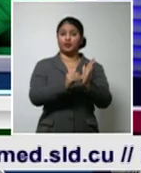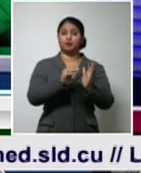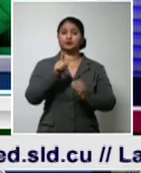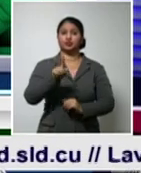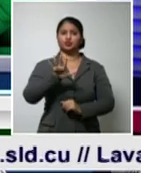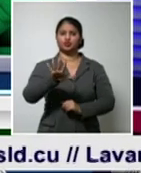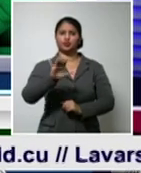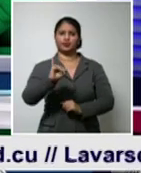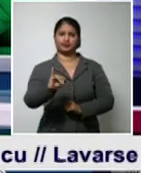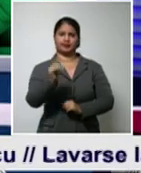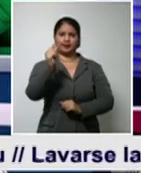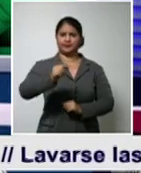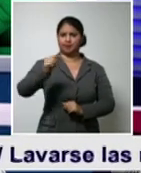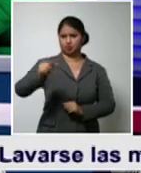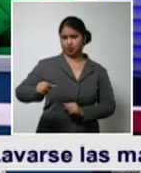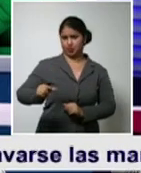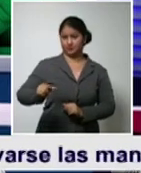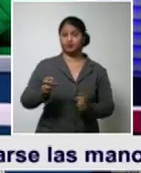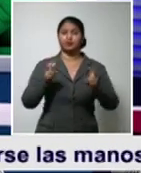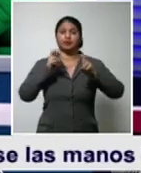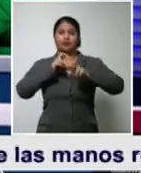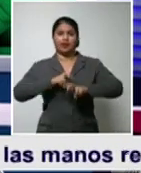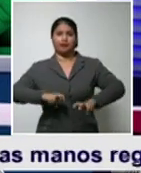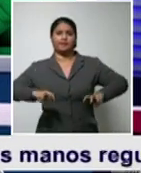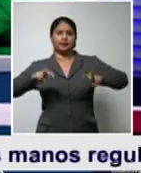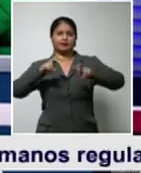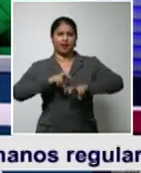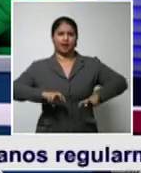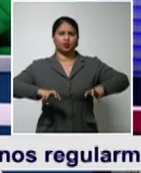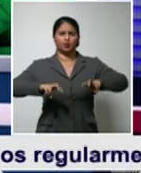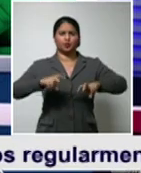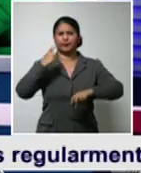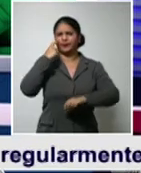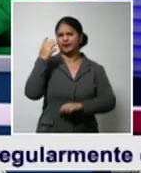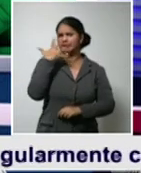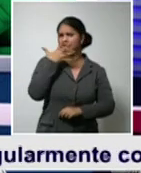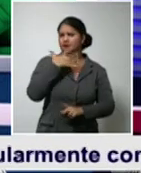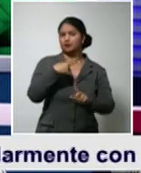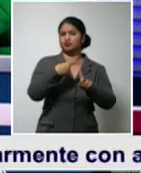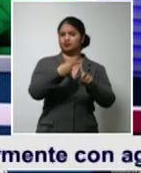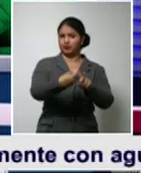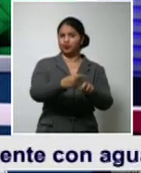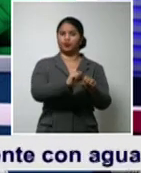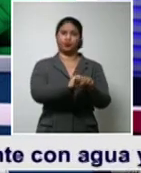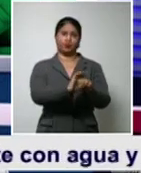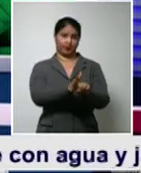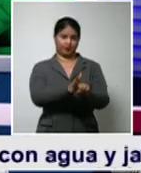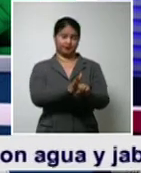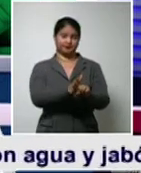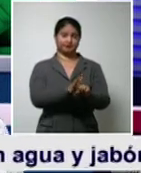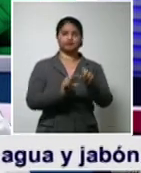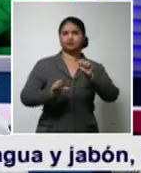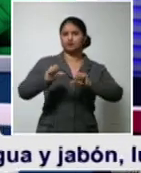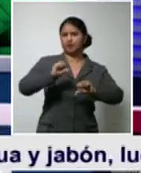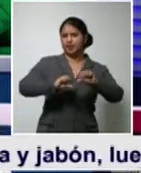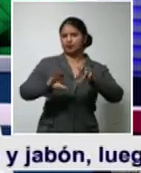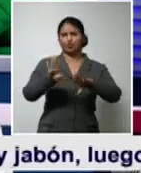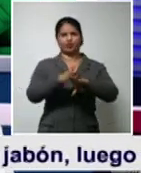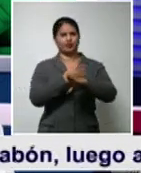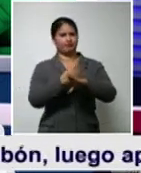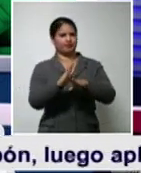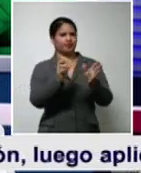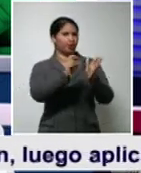18.156 muestras para el diagnóstico de COVID-19 en los laboratorios de biología